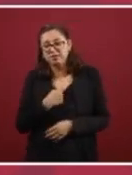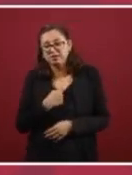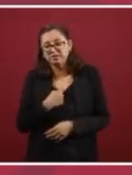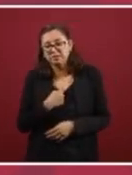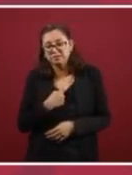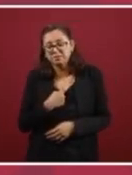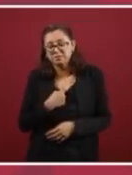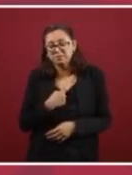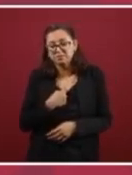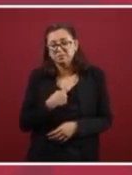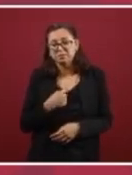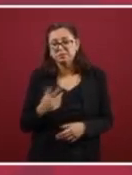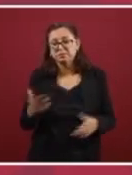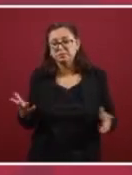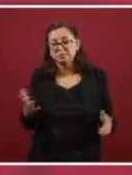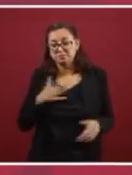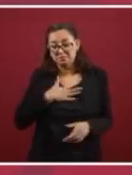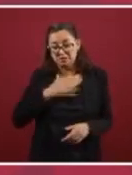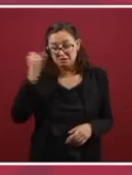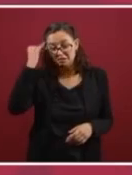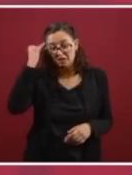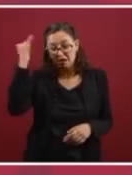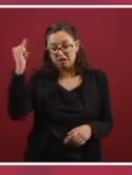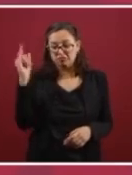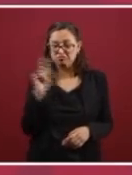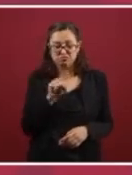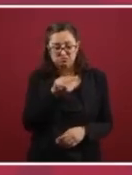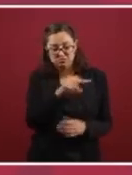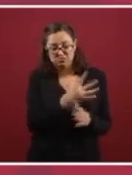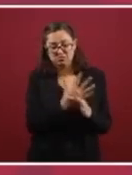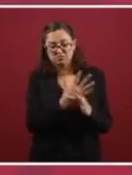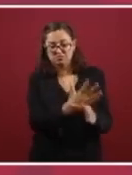Esto no es una invención.